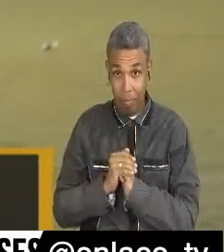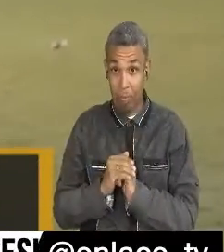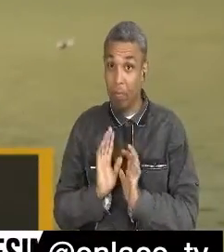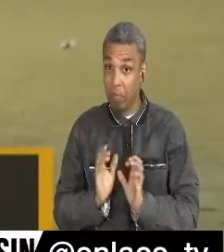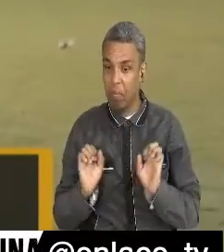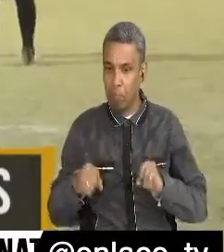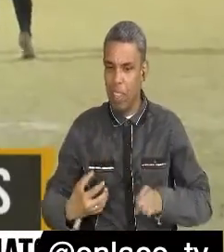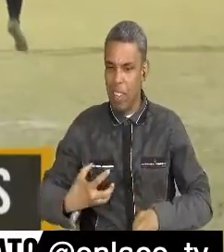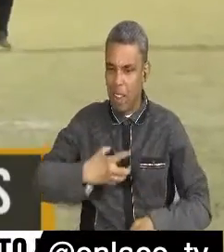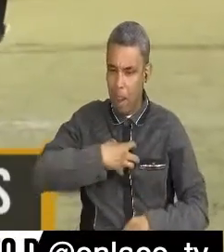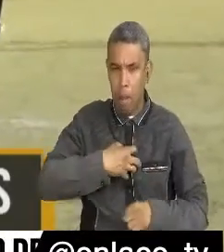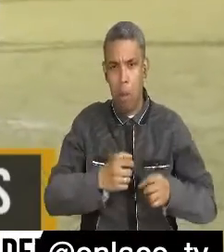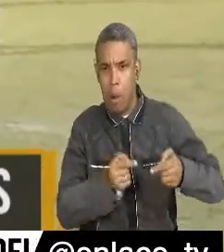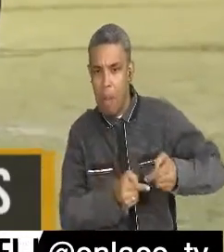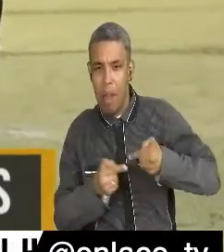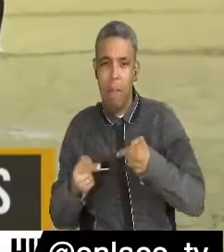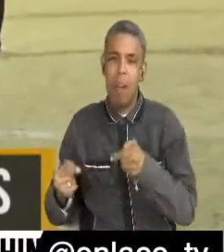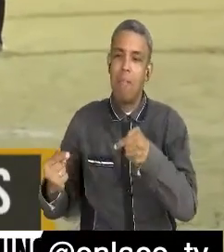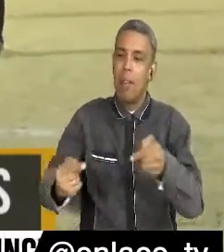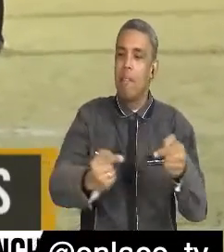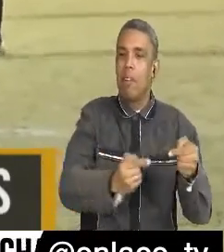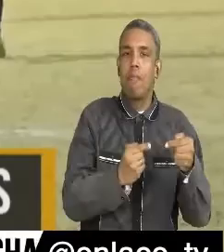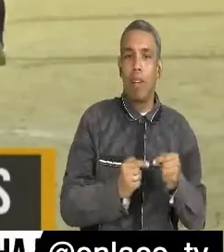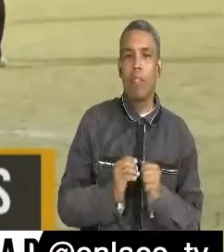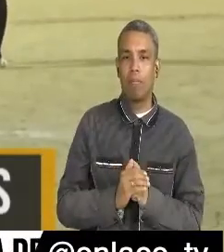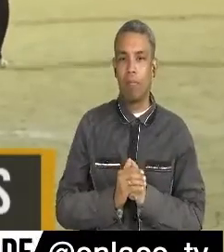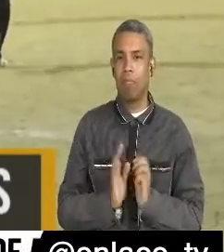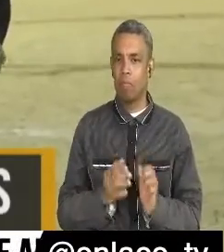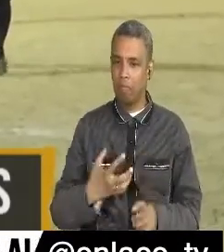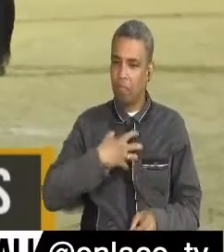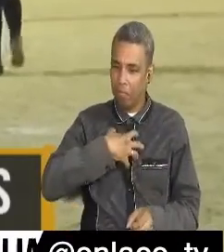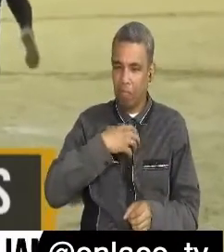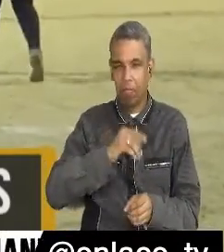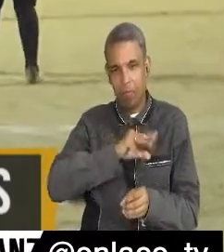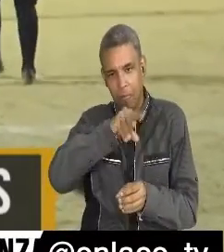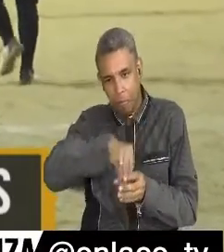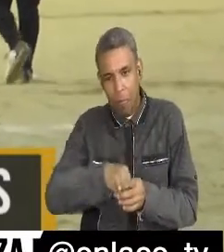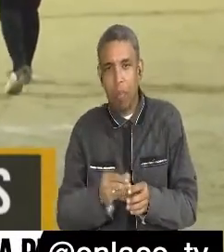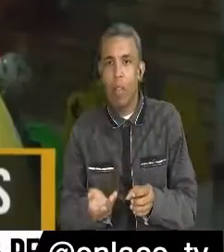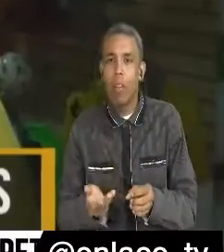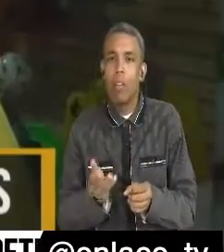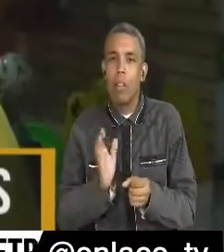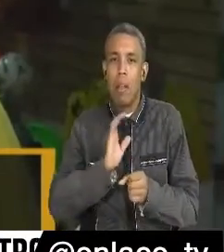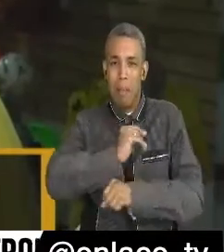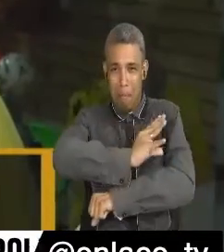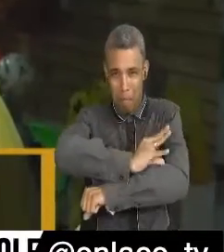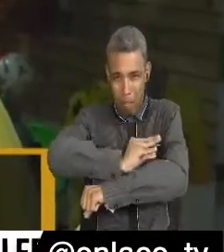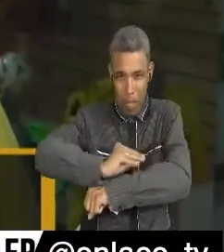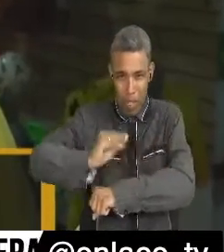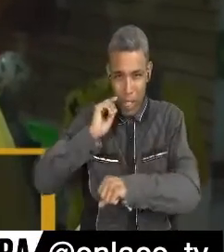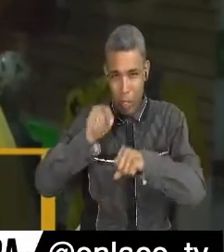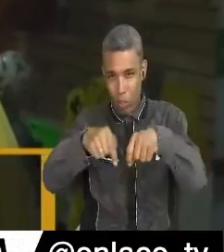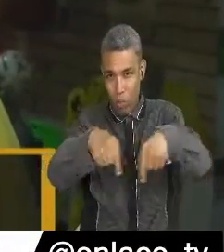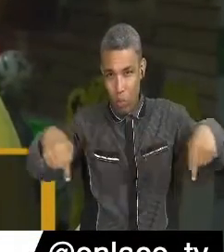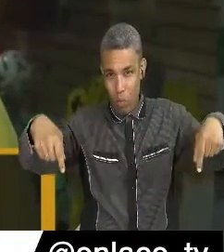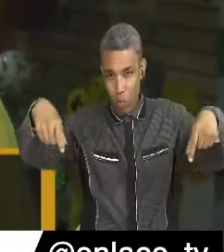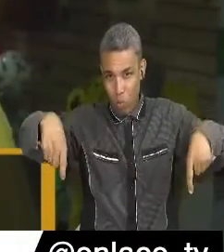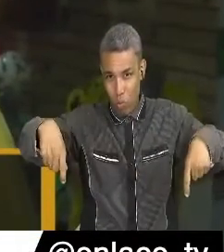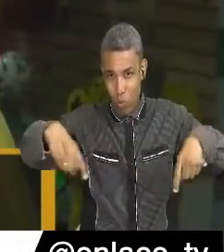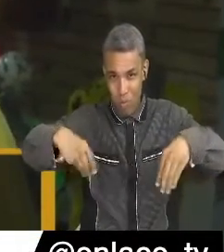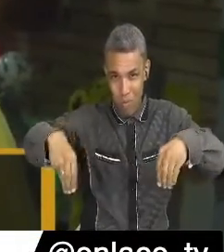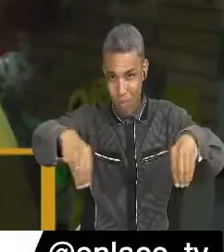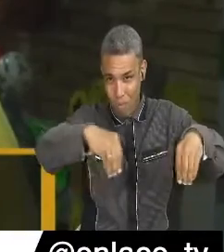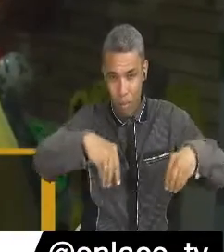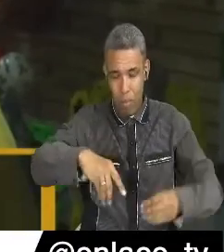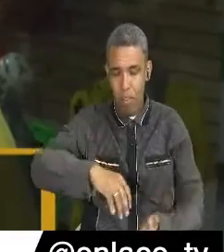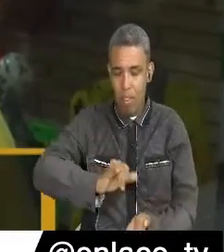espacio, participan en el torneo de fútbol, el referee que se juega en la cancha del barrio La Planada. Este fin de semana se inició el